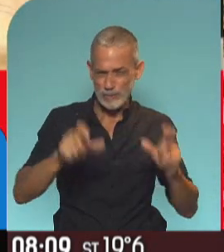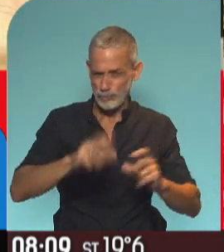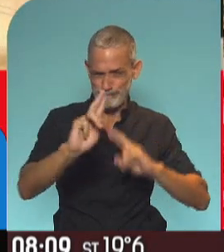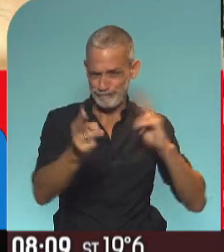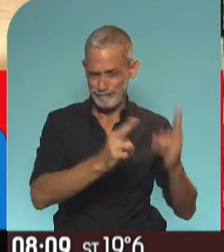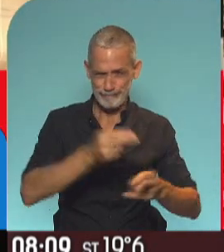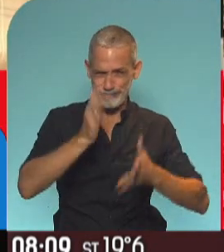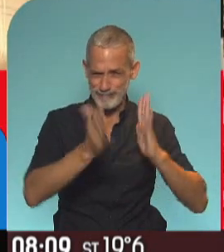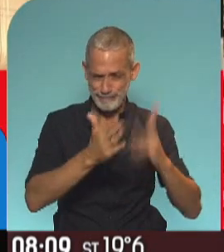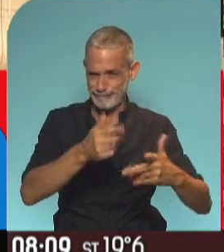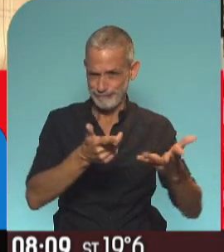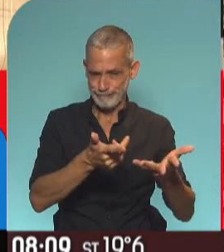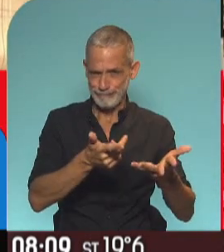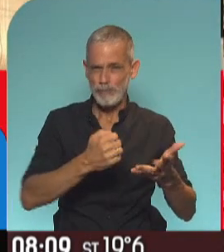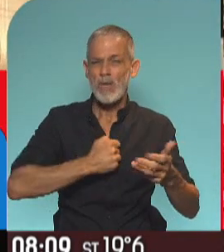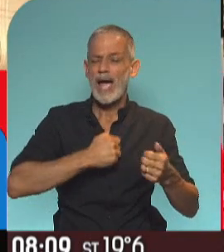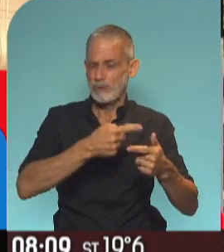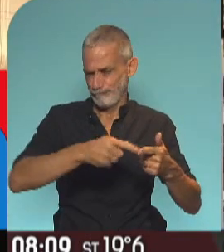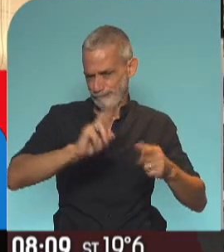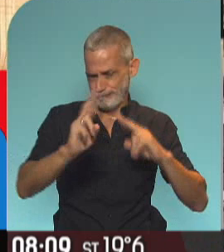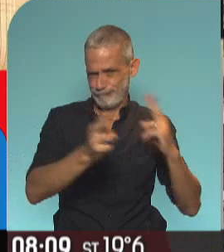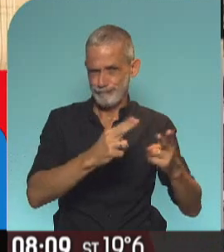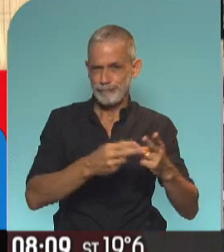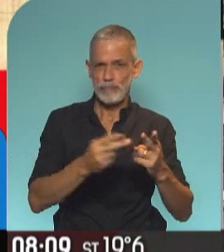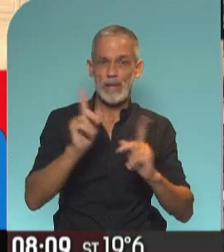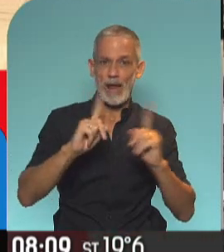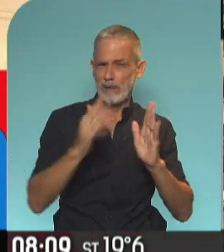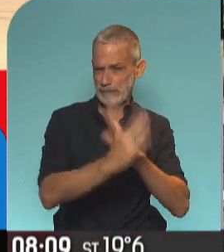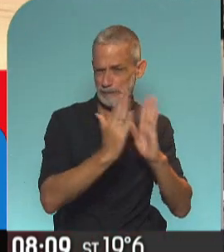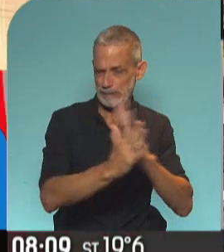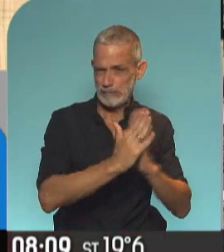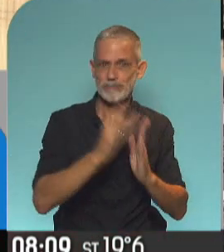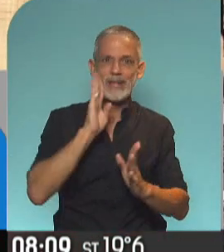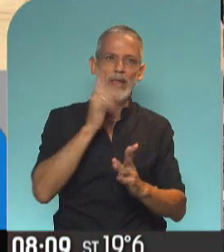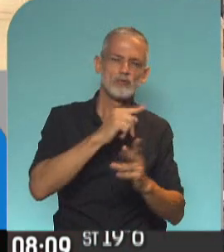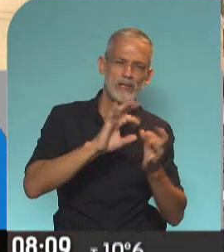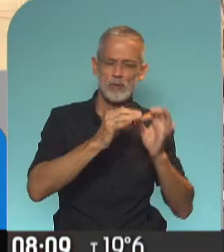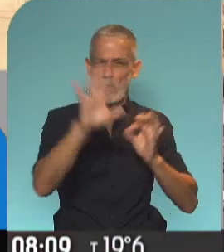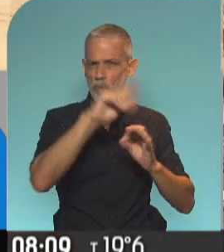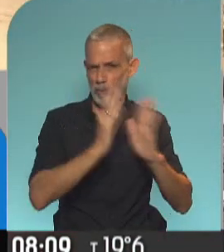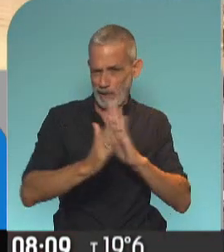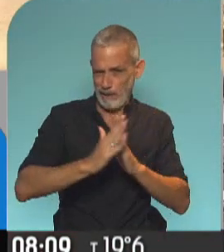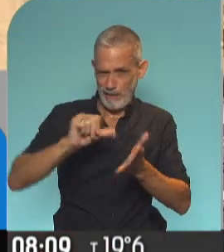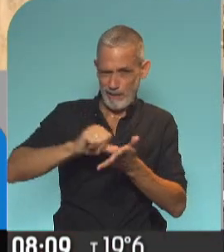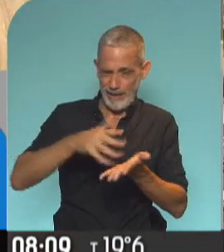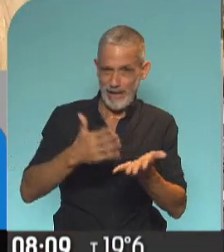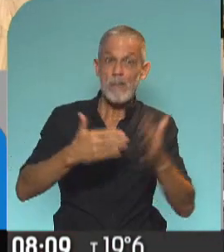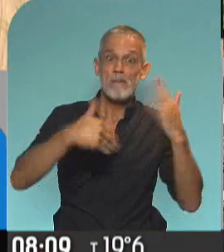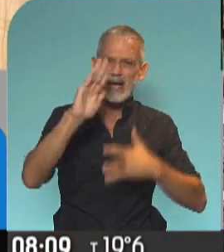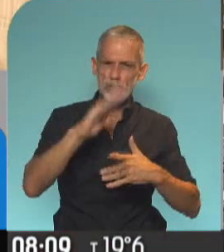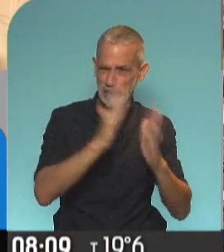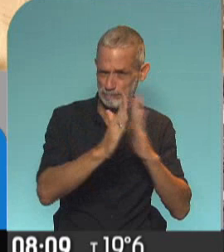y muchísimos cristianos han tenido que exilarse, irse a Estados Unidos, a Europa, la enorme